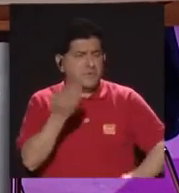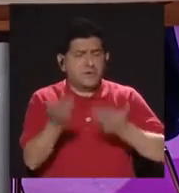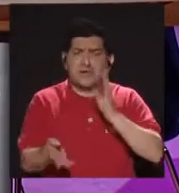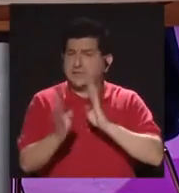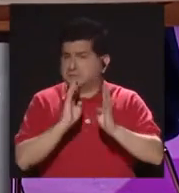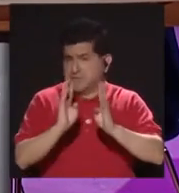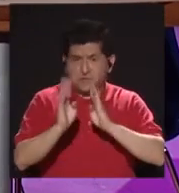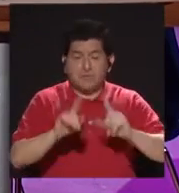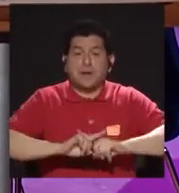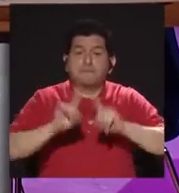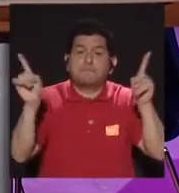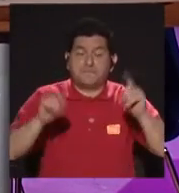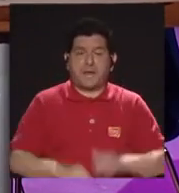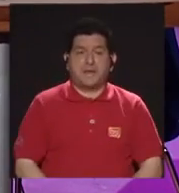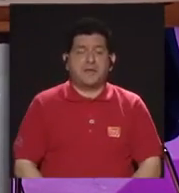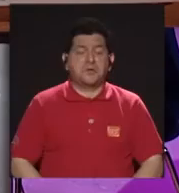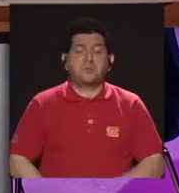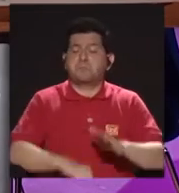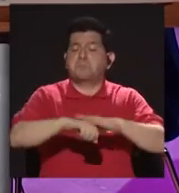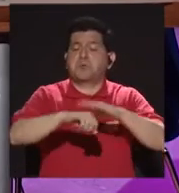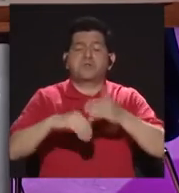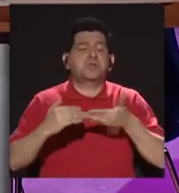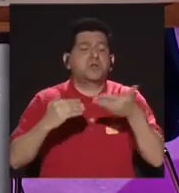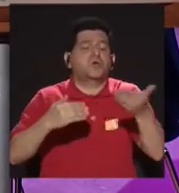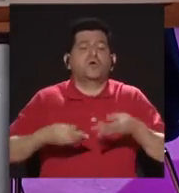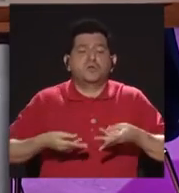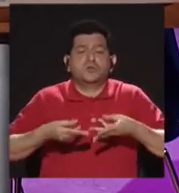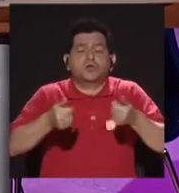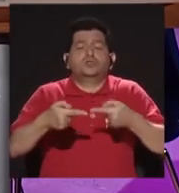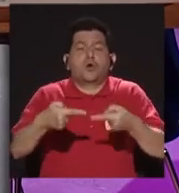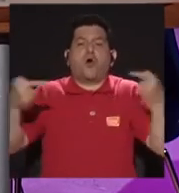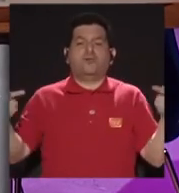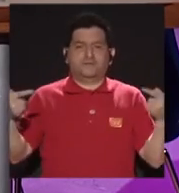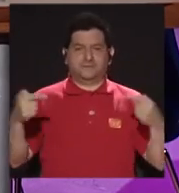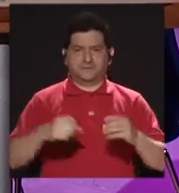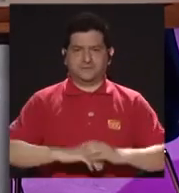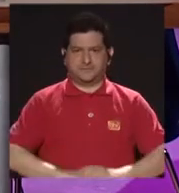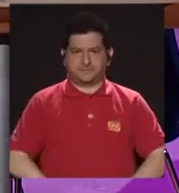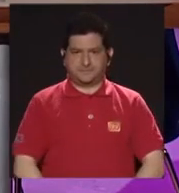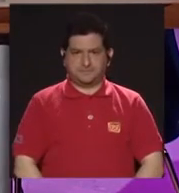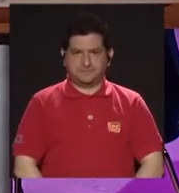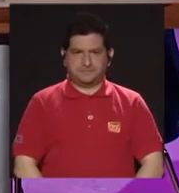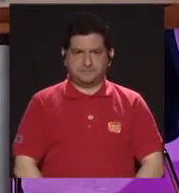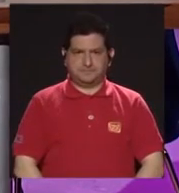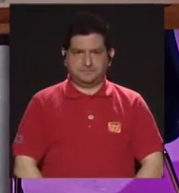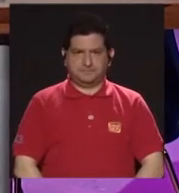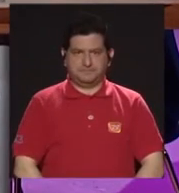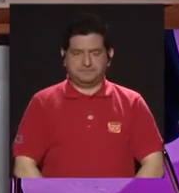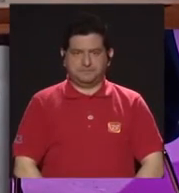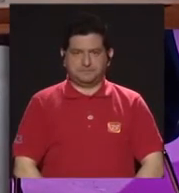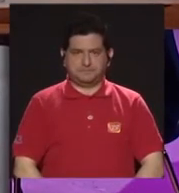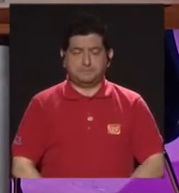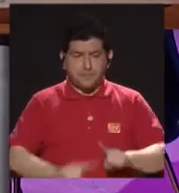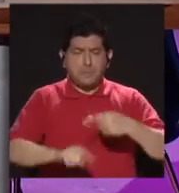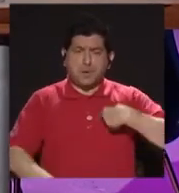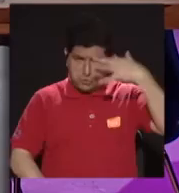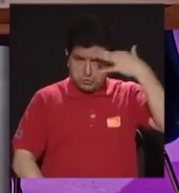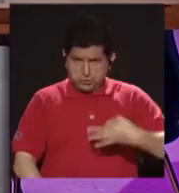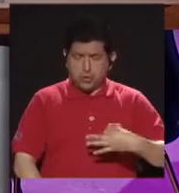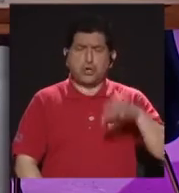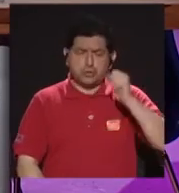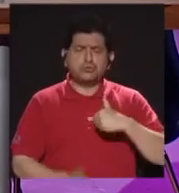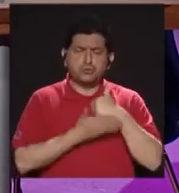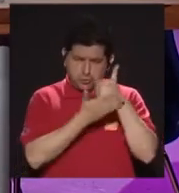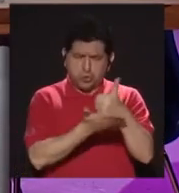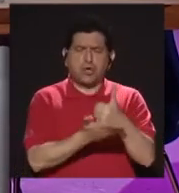hablan pero quieran que las cosas fluyan en contra verdad e pero yo creo que si